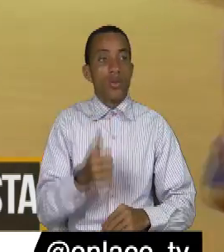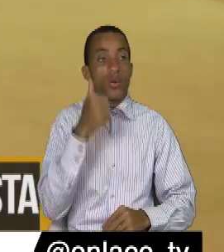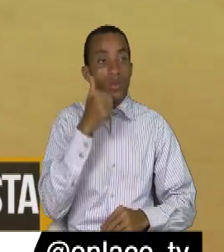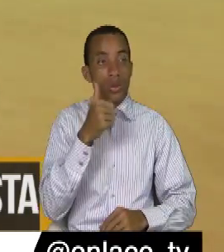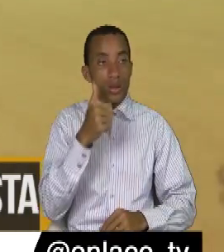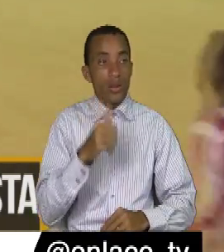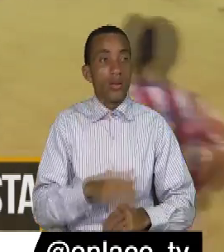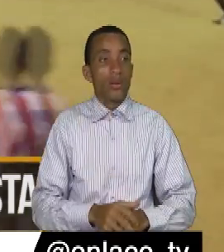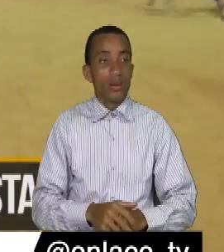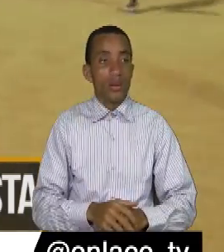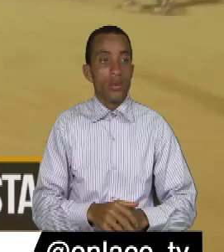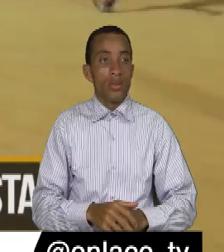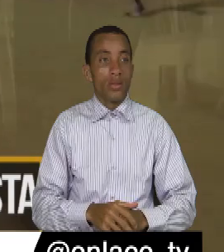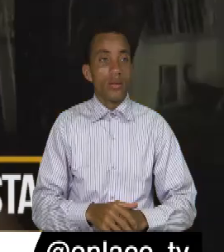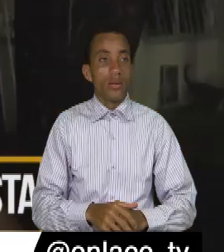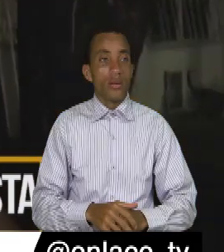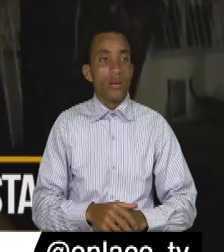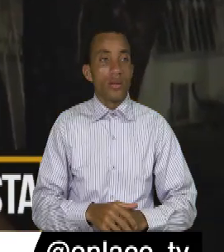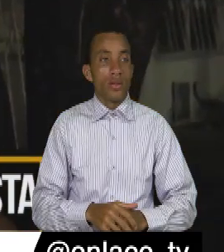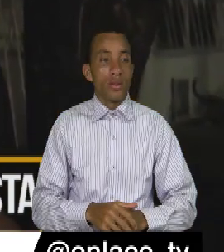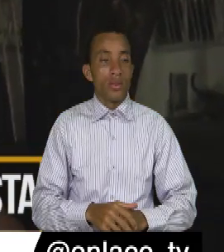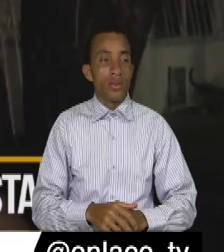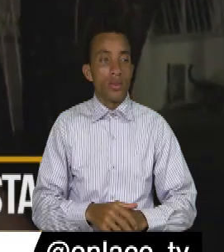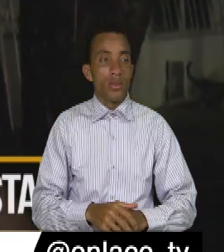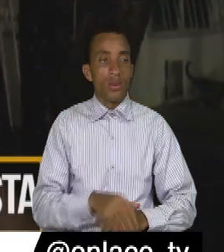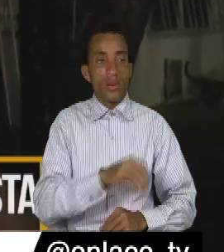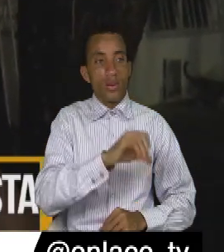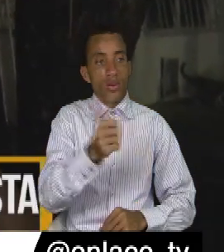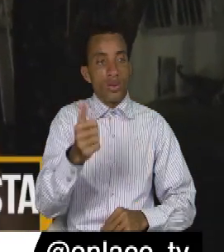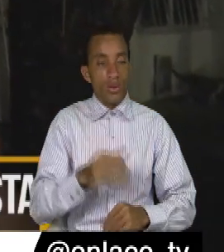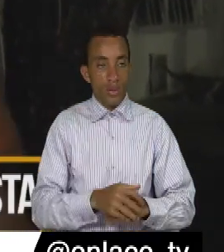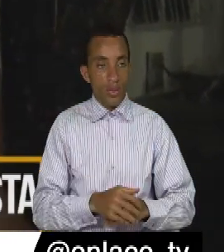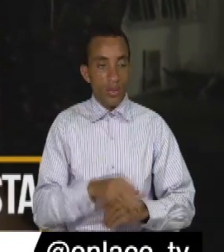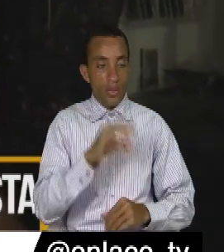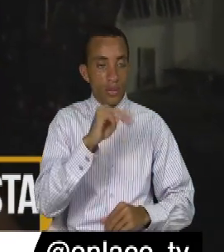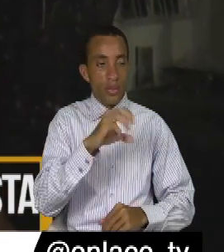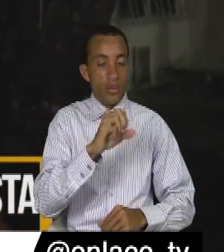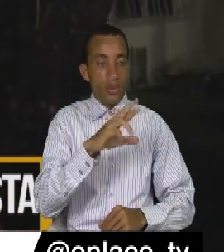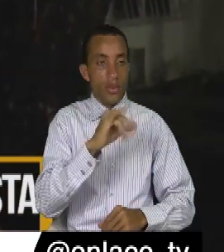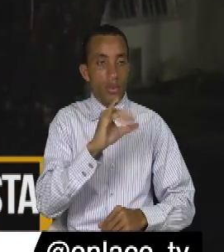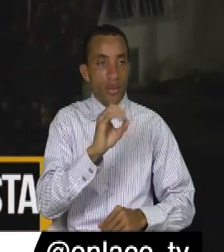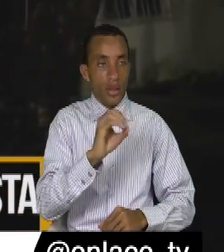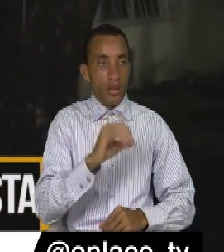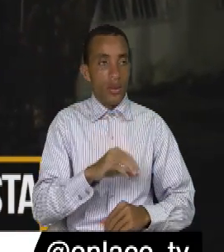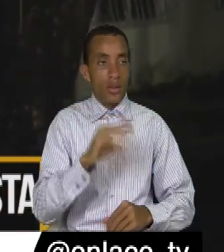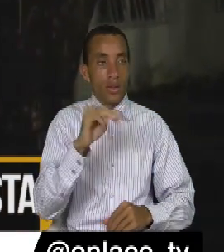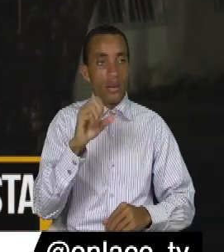bastante buenos como goleadores. Otro que llegó, Mario Mantilla, que ha marcado diferencia.